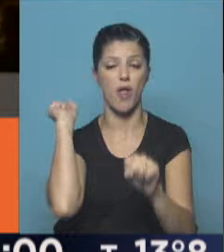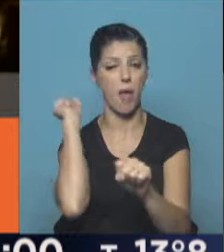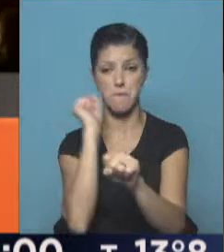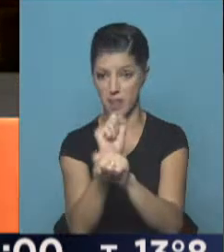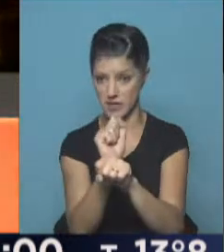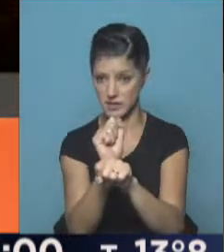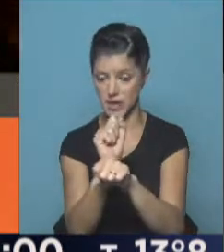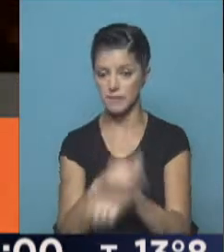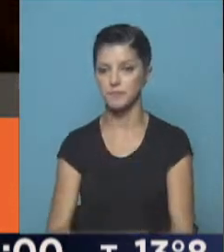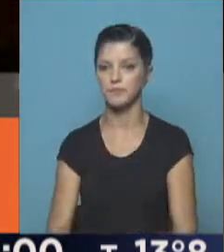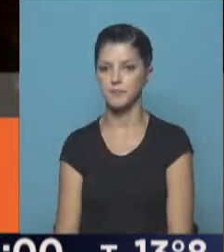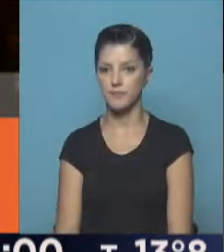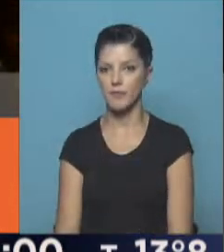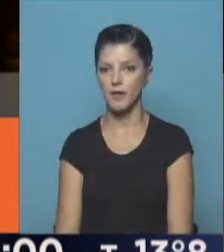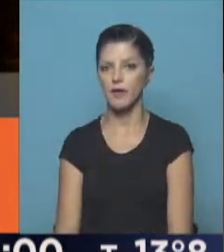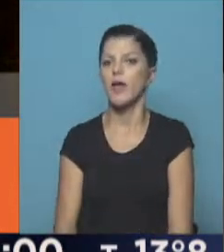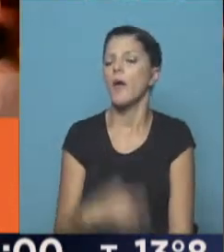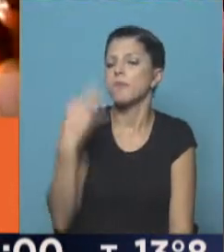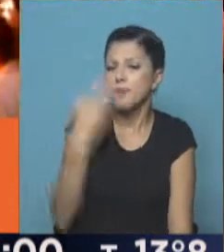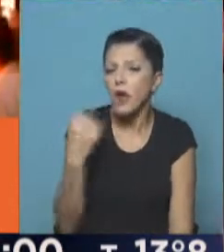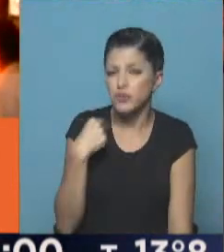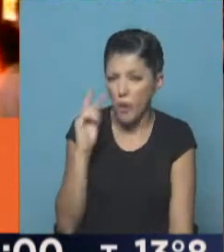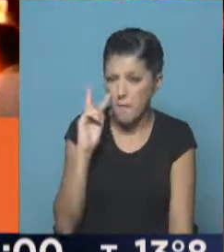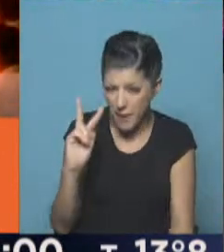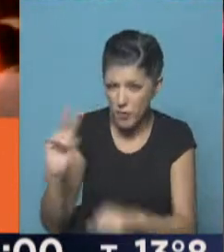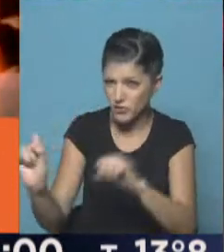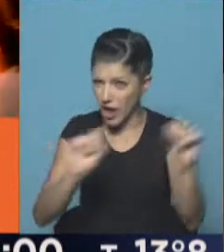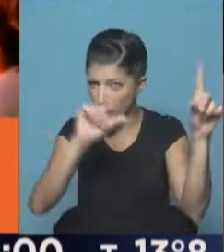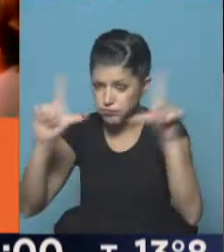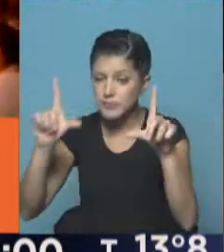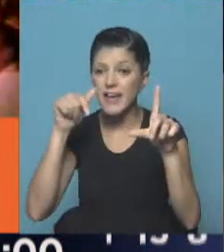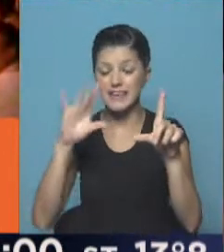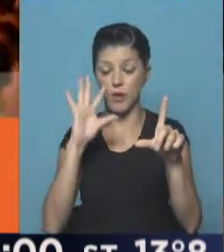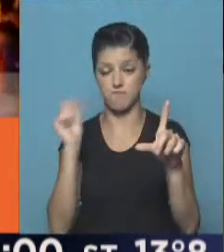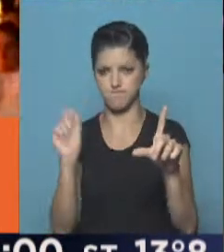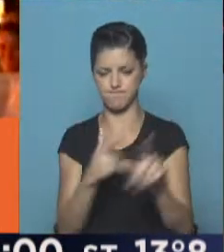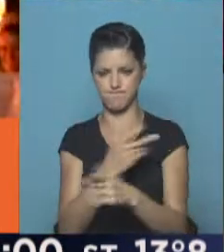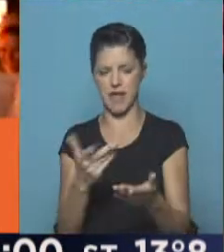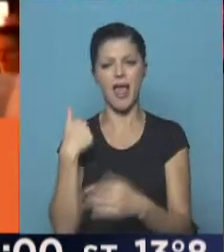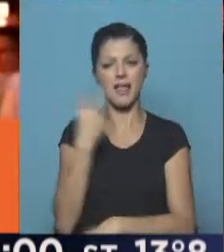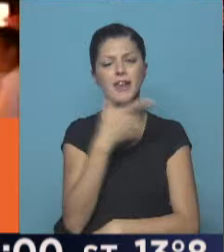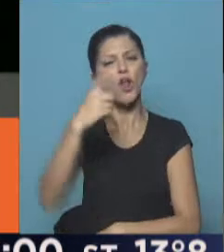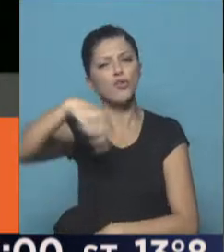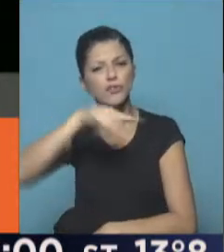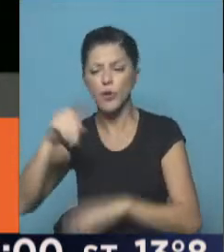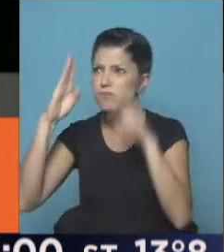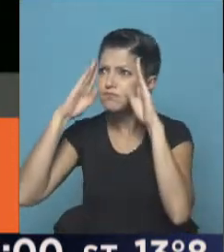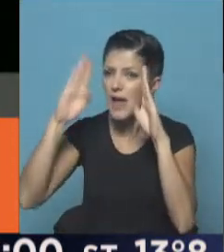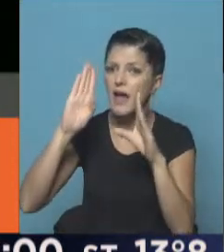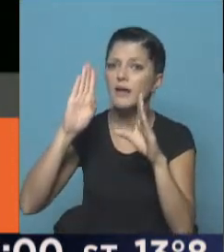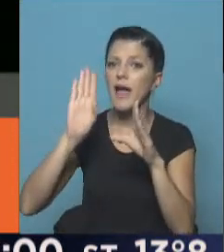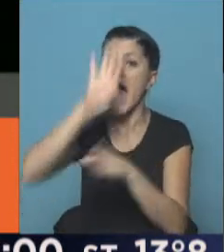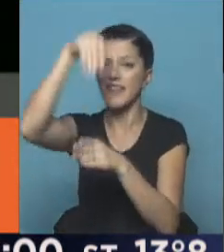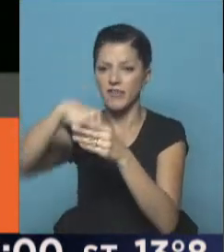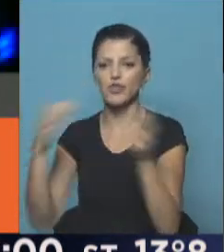La verdad que en general lo que uno ve en los medios es particular, porque normalmente uno está muy pendiente de lo que pasa adentro. Y